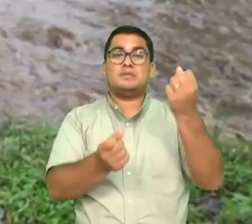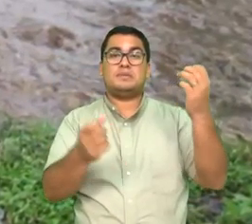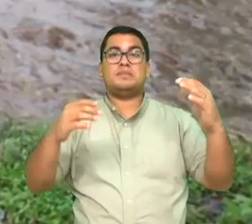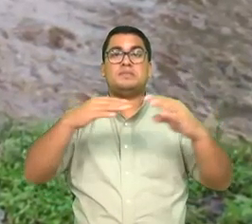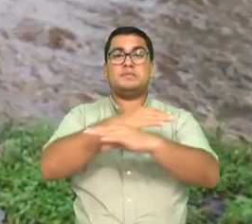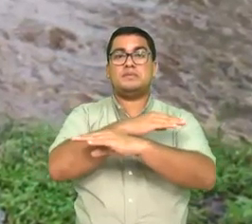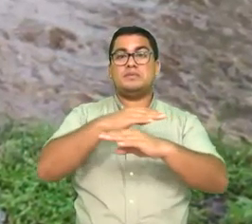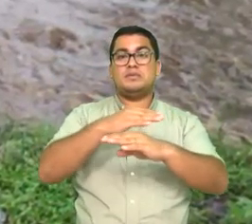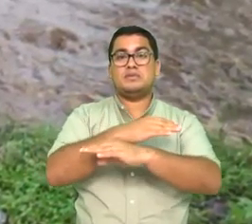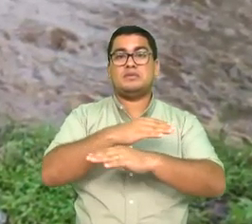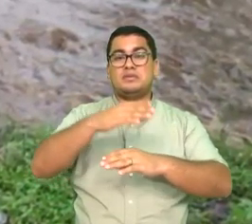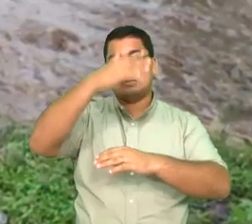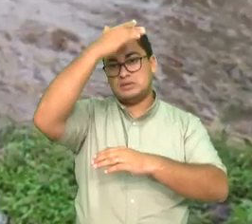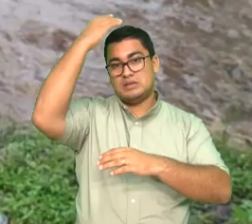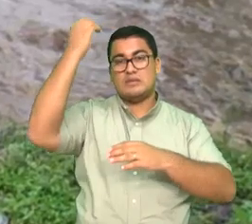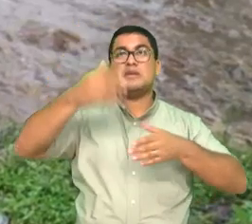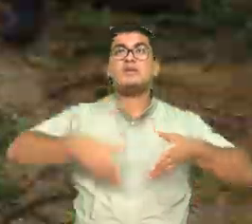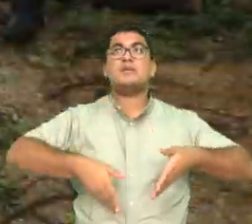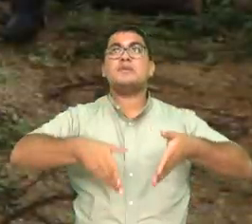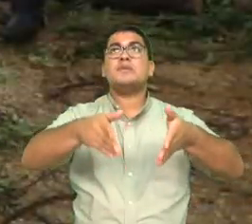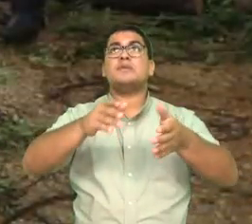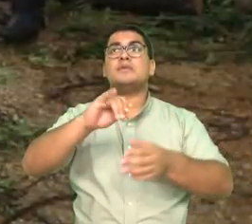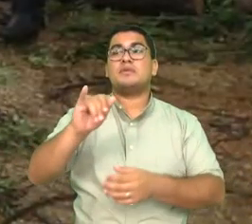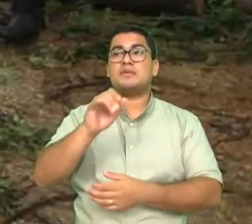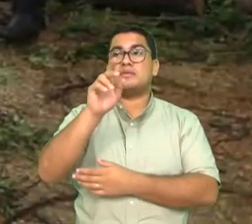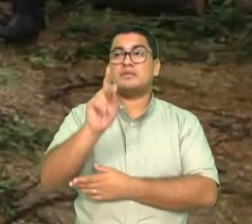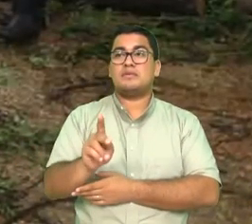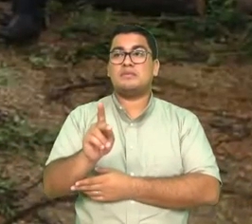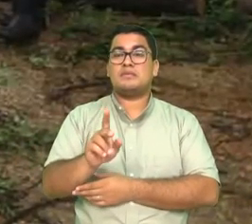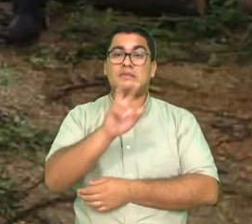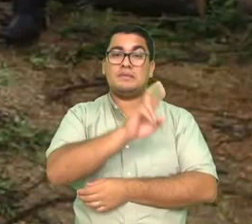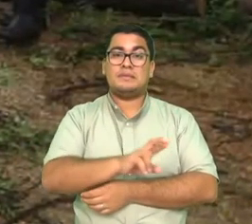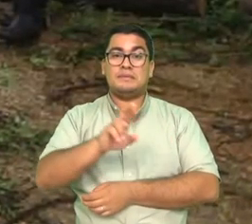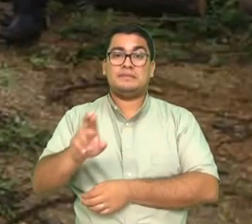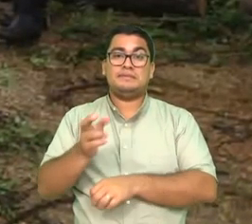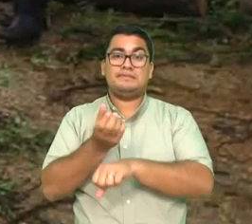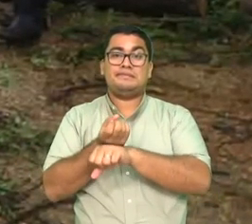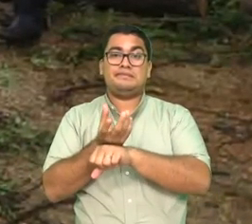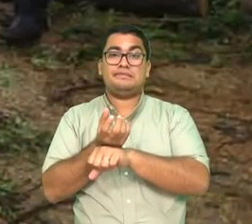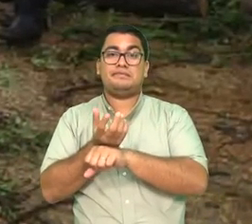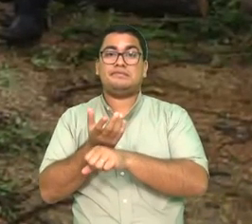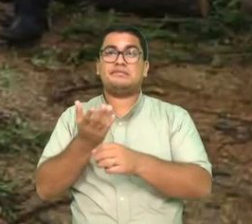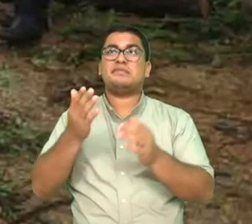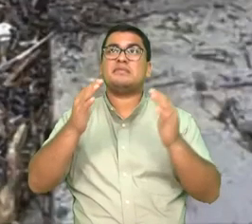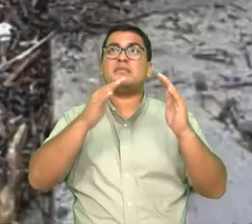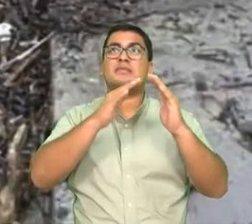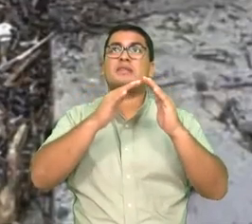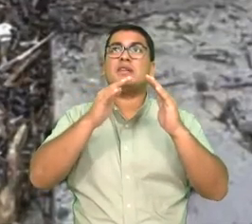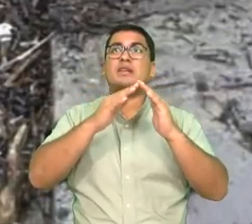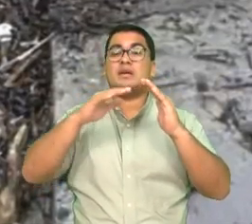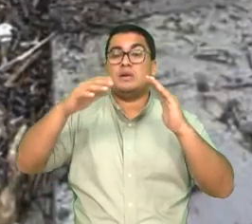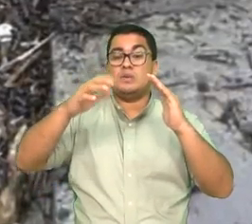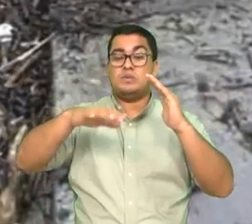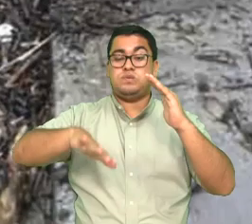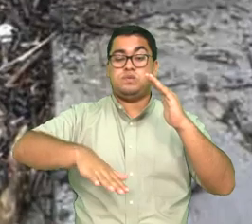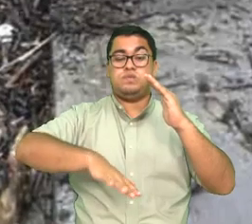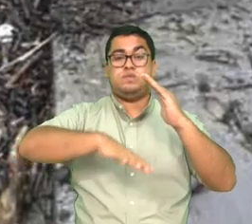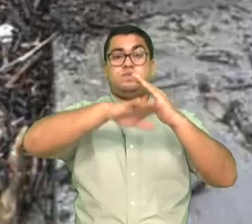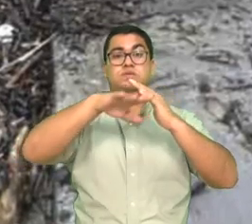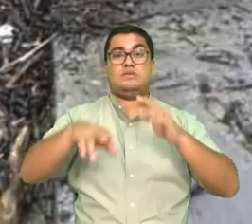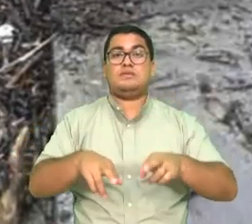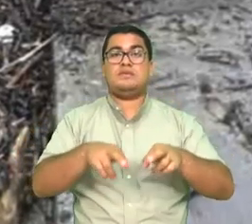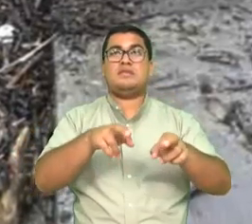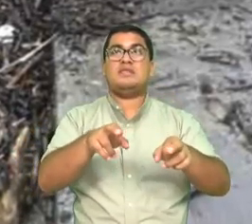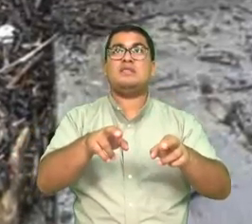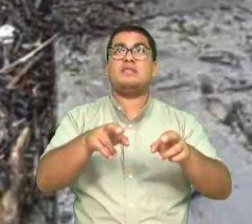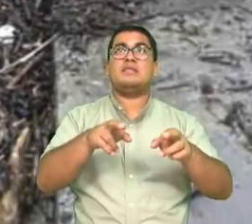vehicular de la carretera San Marcos-Jinotepe. En Rivas, la alcaldía registra viviendas anegadas debido a la crecida de ríos y el hundimiento